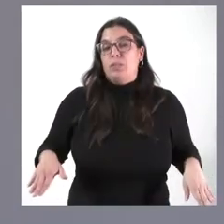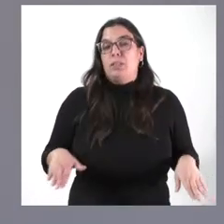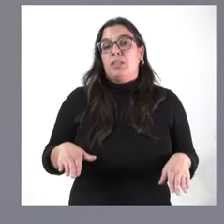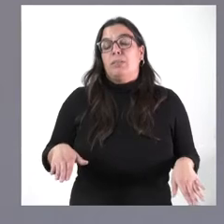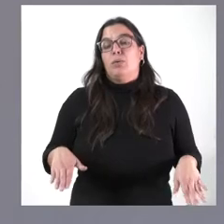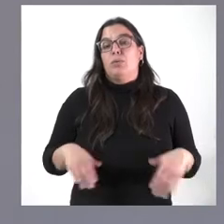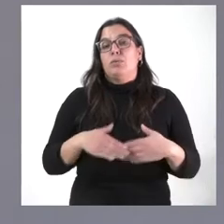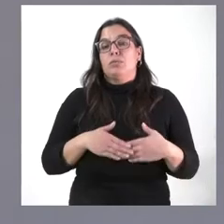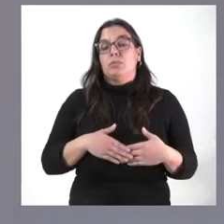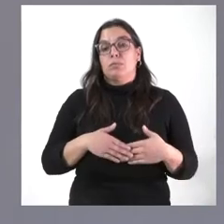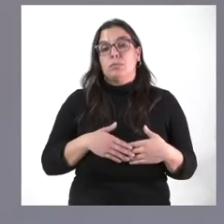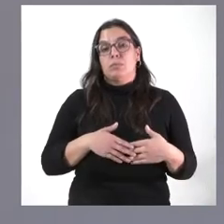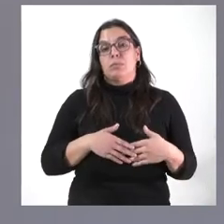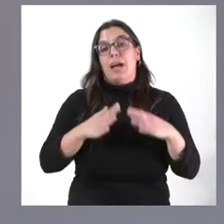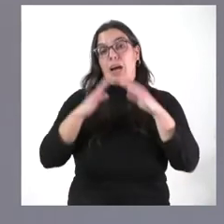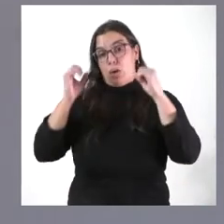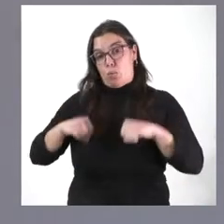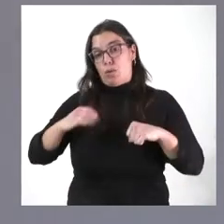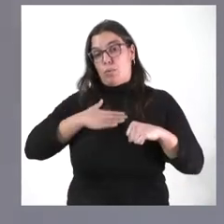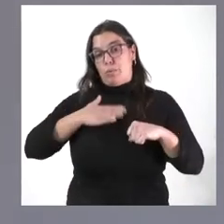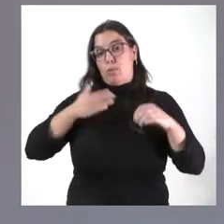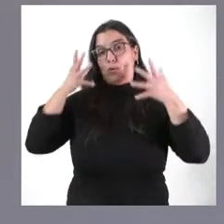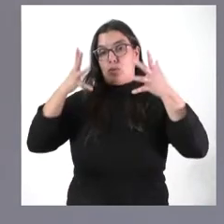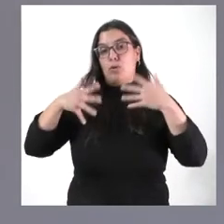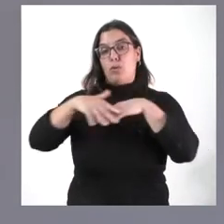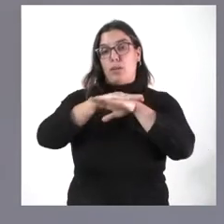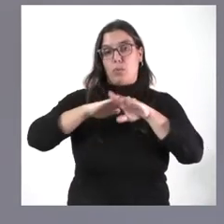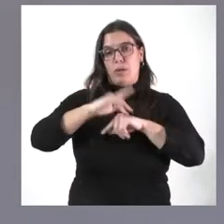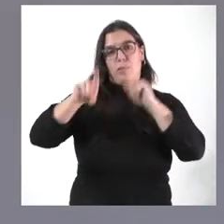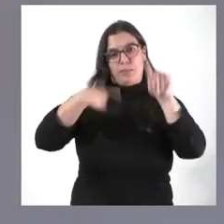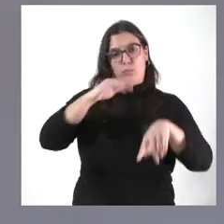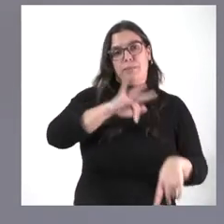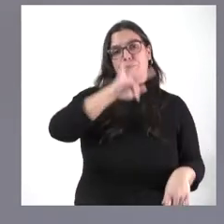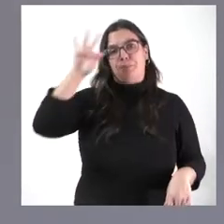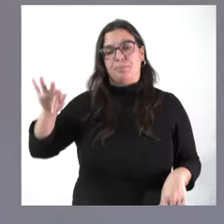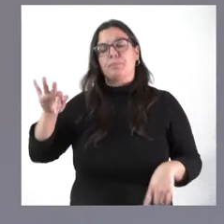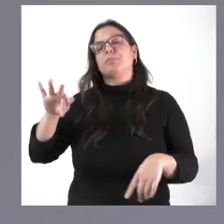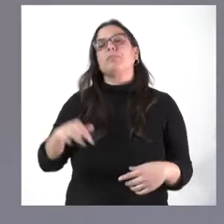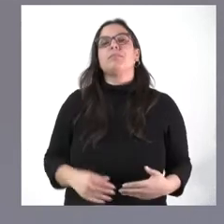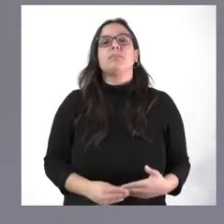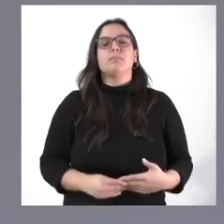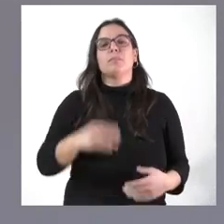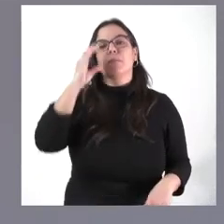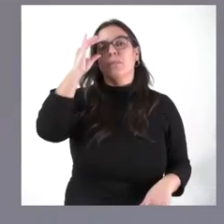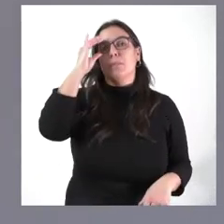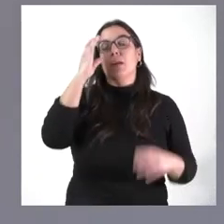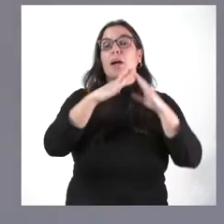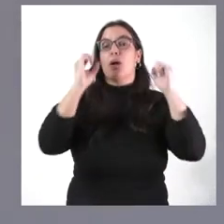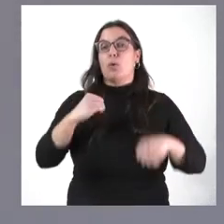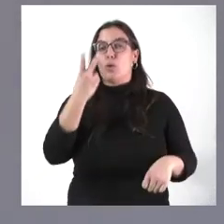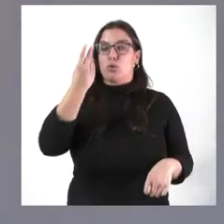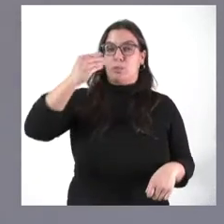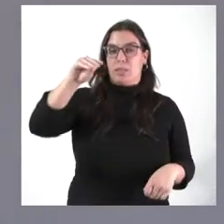el apartado de acuerdos del Consejo de gobierno y previo a la intervención del consejero dos acuerdos adicionales